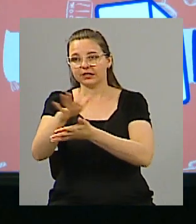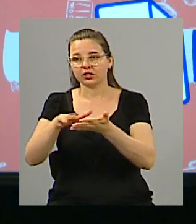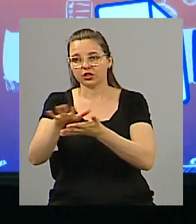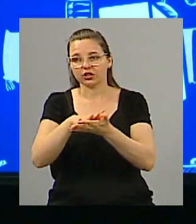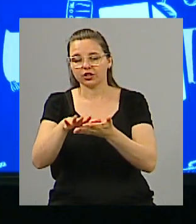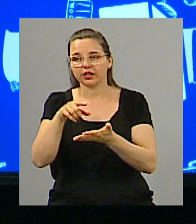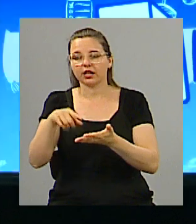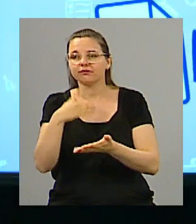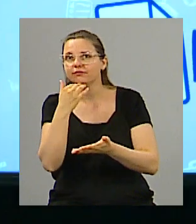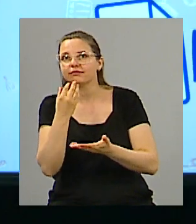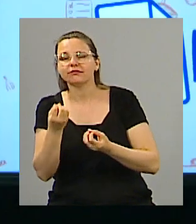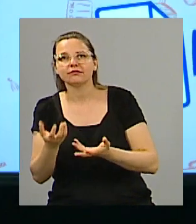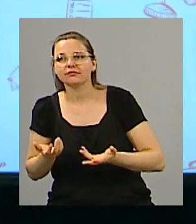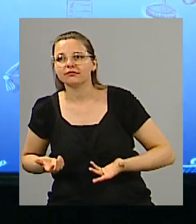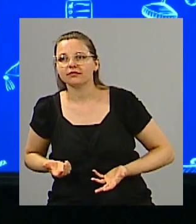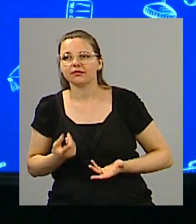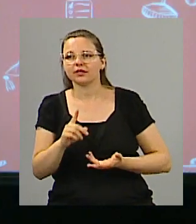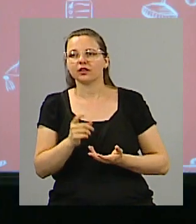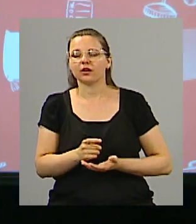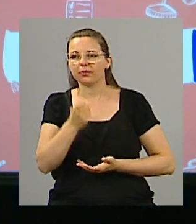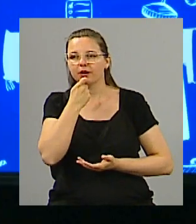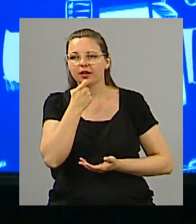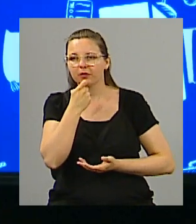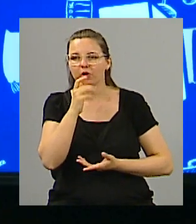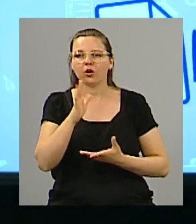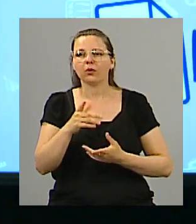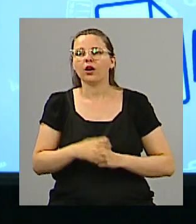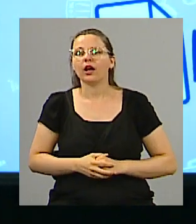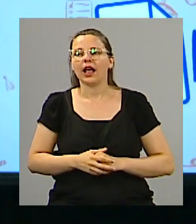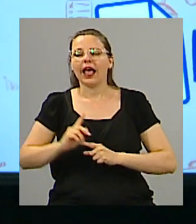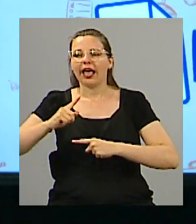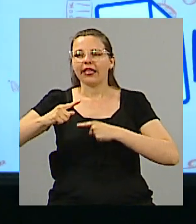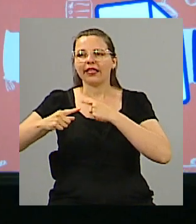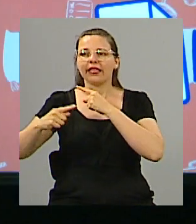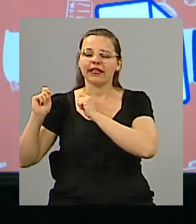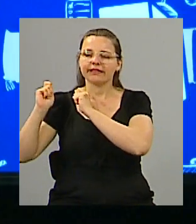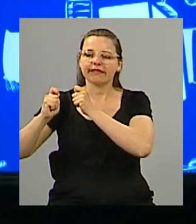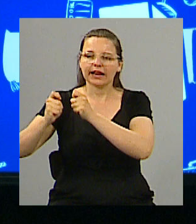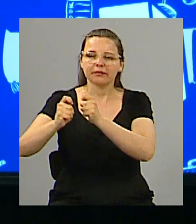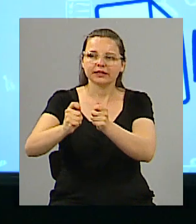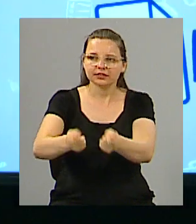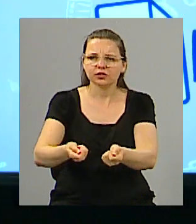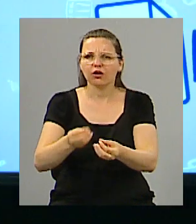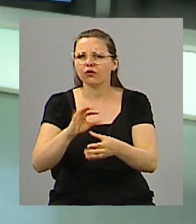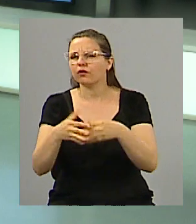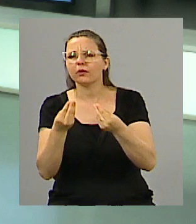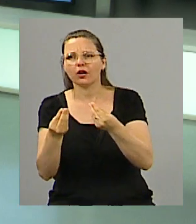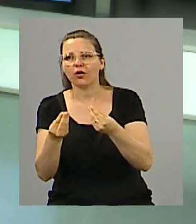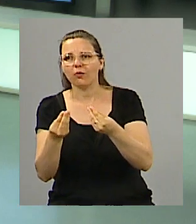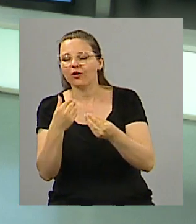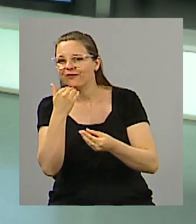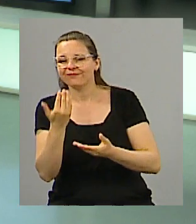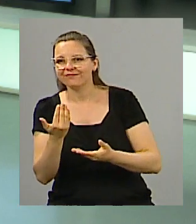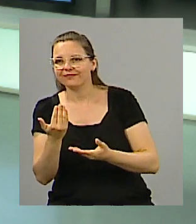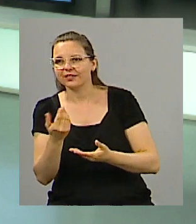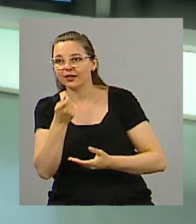sabemos bien cuáles son las formas de transmisión, entonces el miedo hace que uno se aleje. Uh-huh. Si conocemos